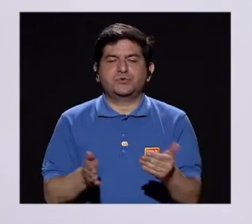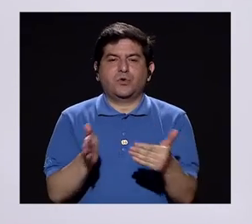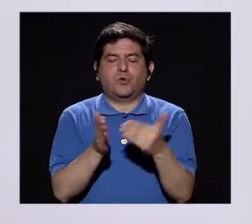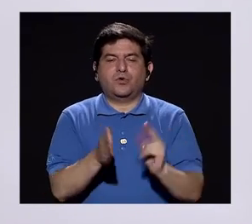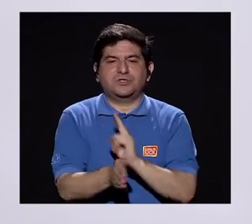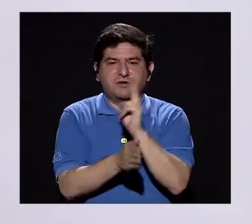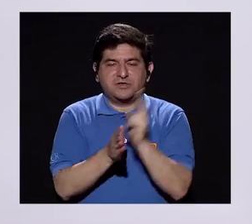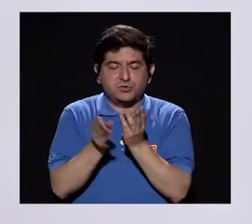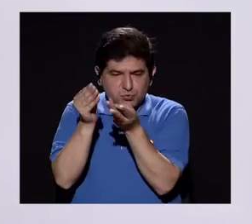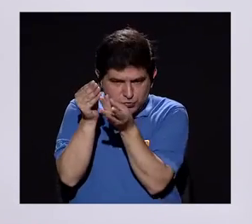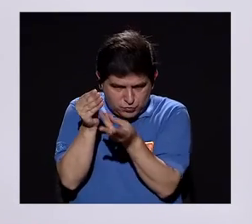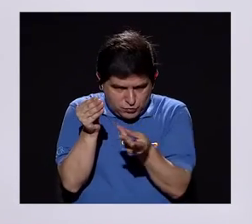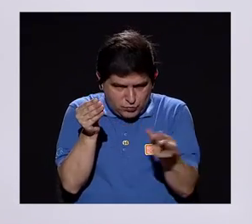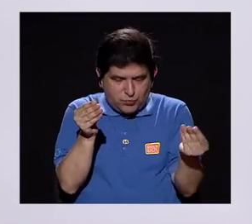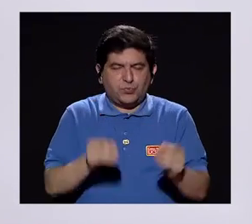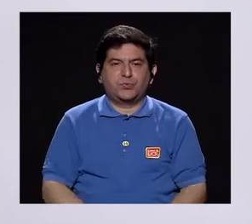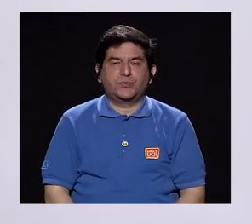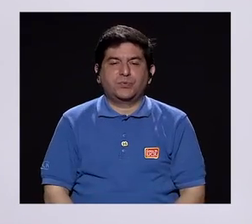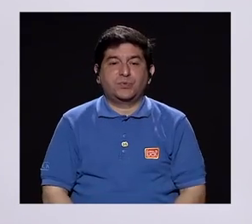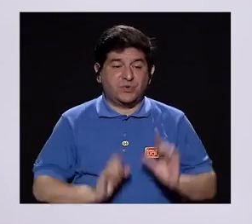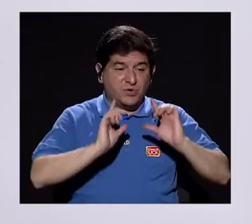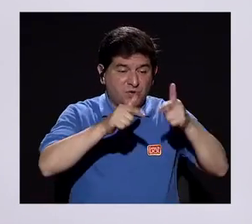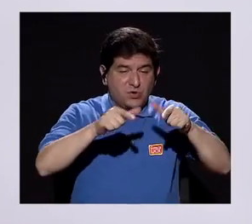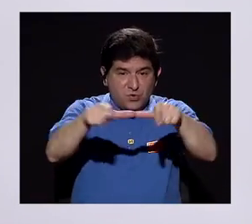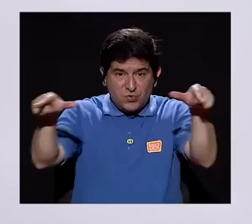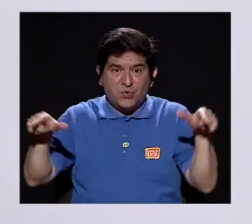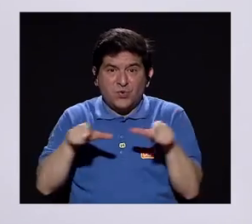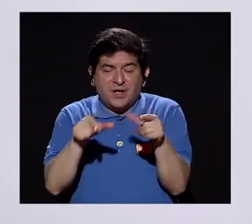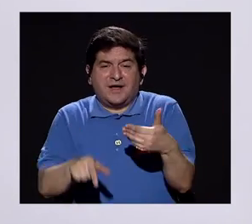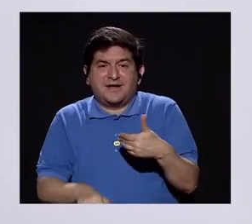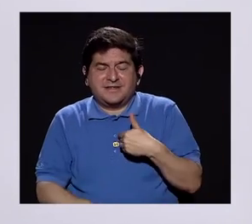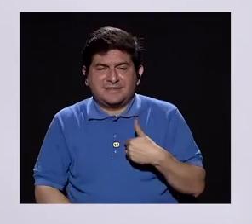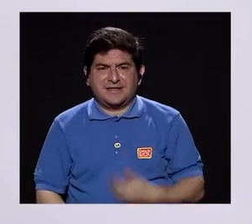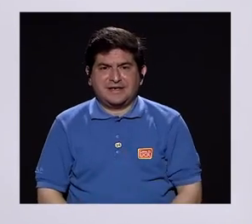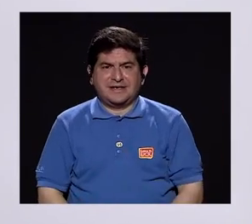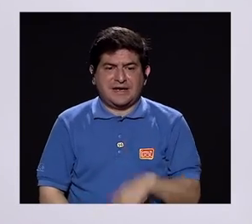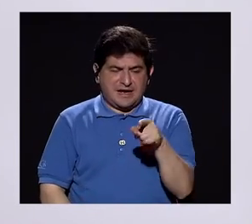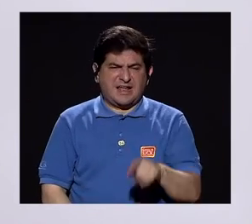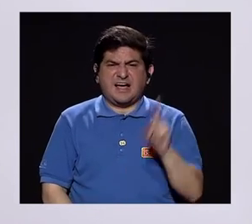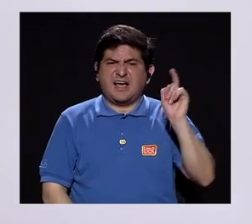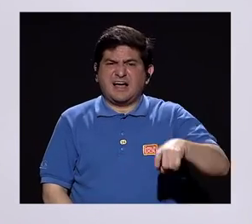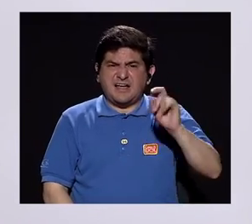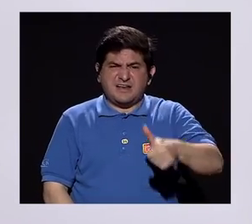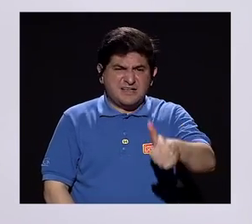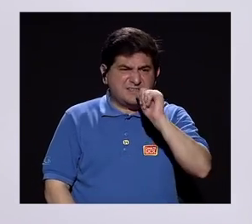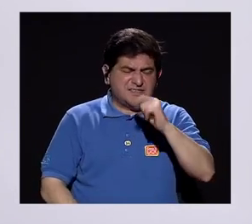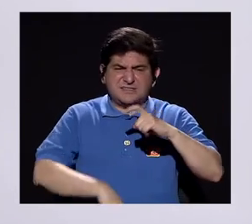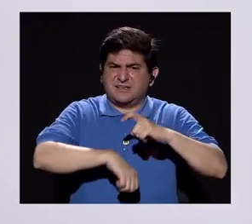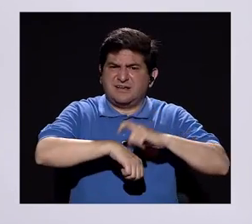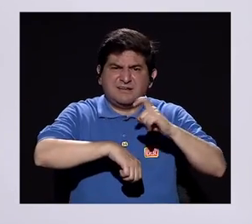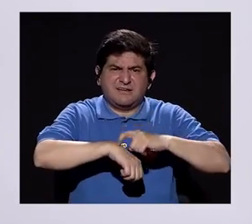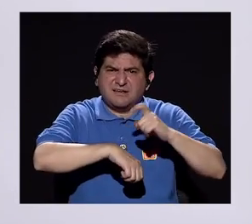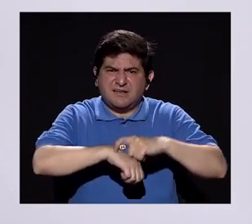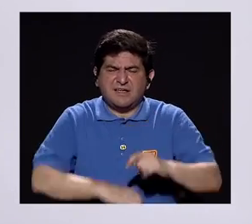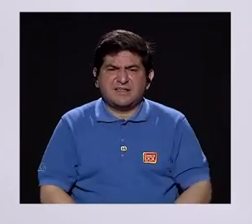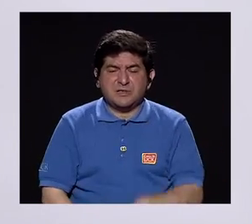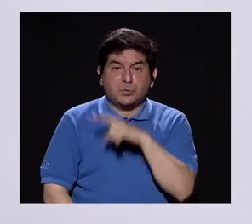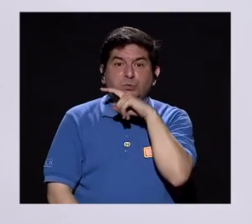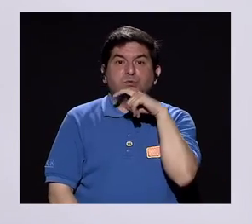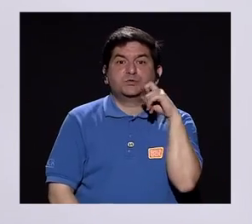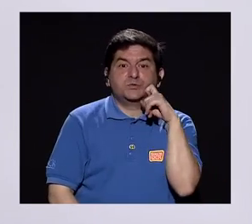opciones del reuso de esos lixiviados verdad los rellenos sanitarios tienen una alta demanda de agua sobre todo en época